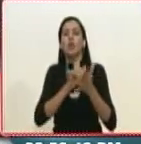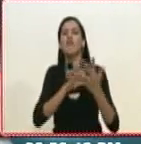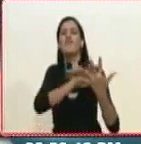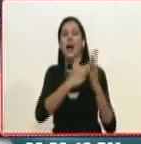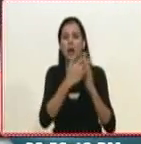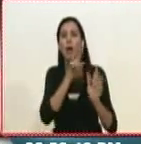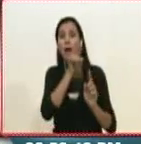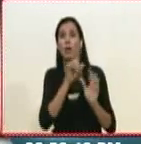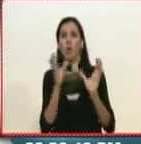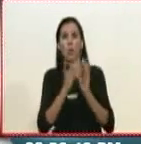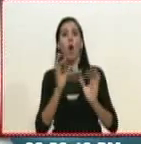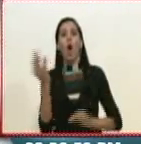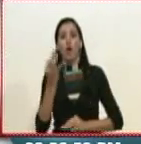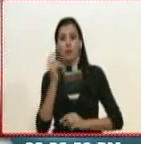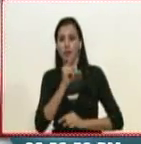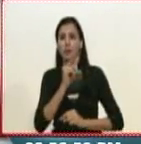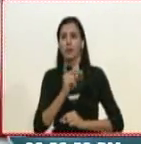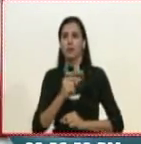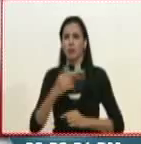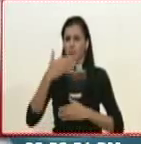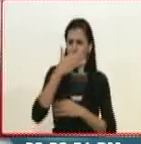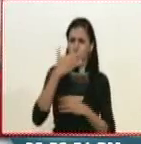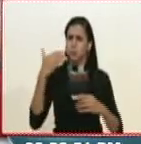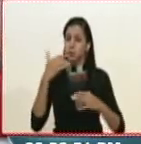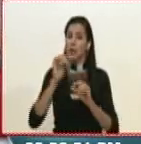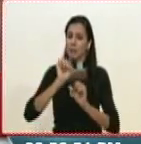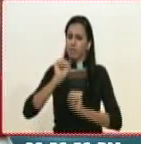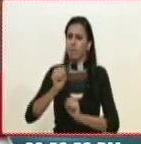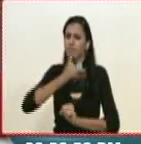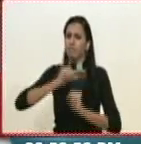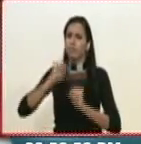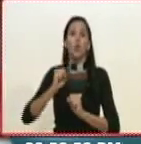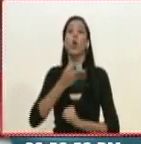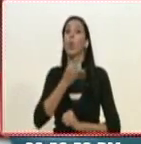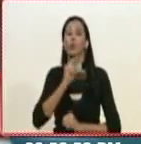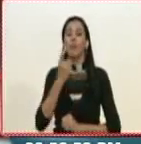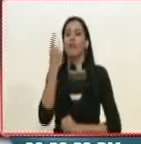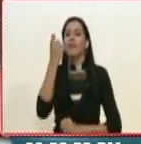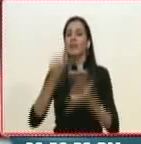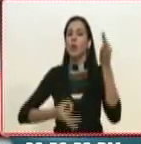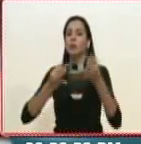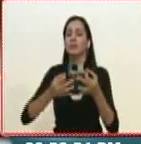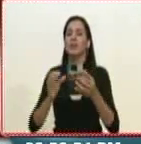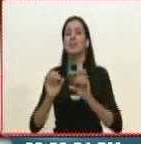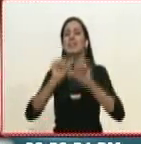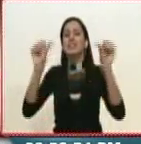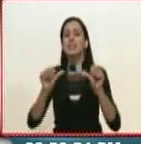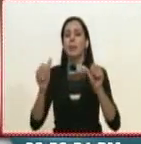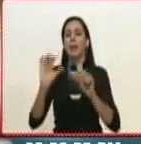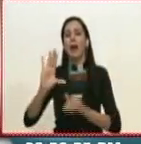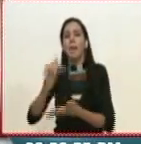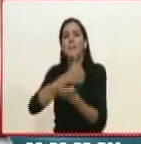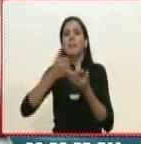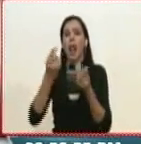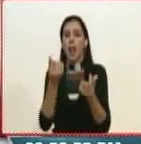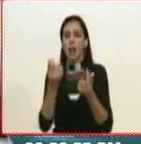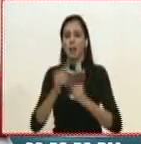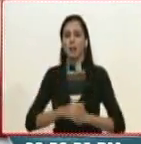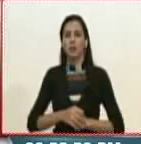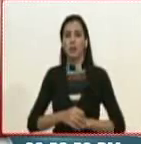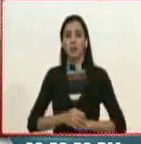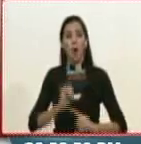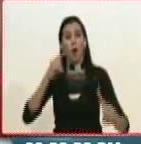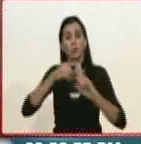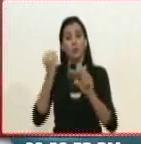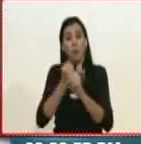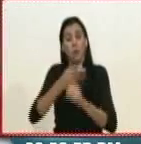es reconocida por su hip-hop de resistencia ante las injusticias del capitalismo. Nosotros el desafío y el trabajo político